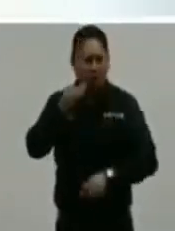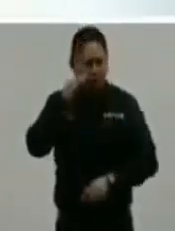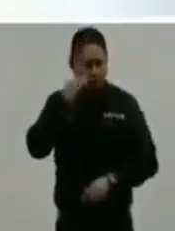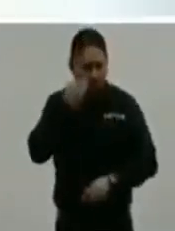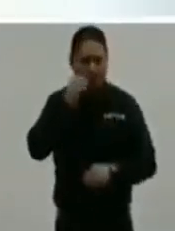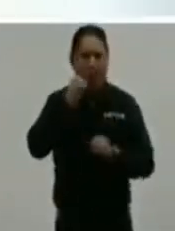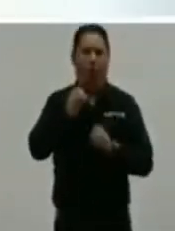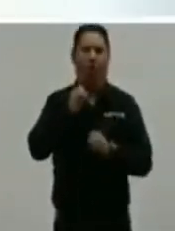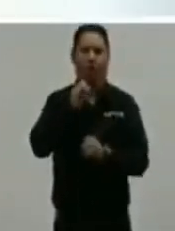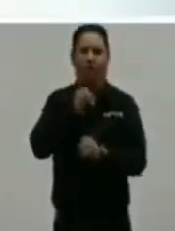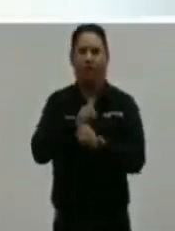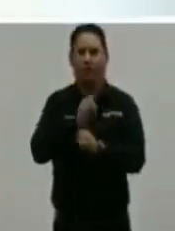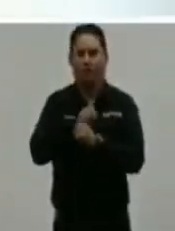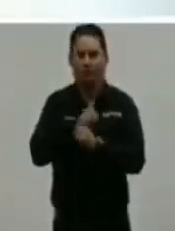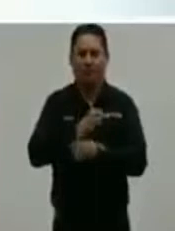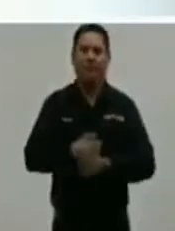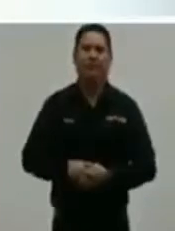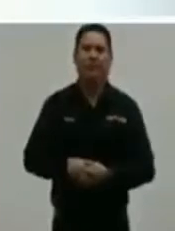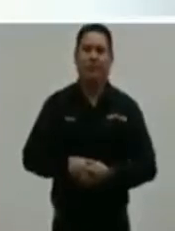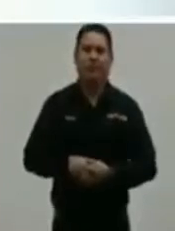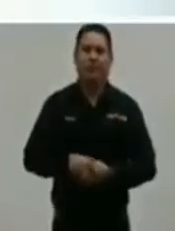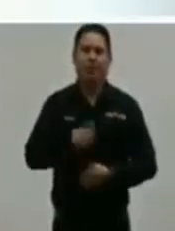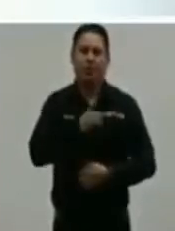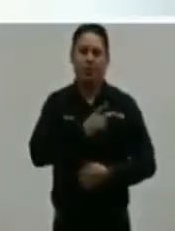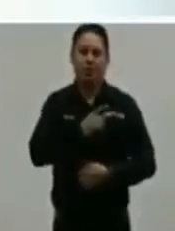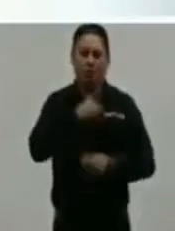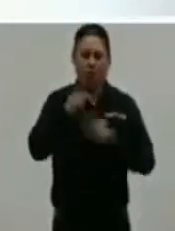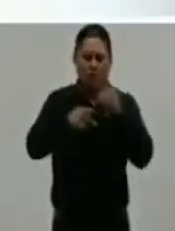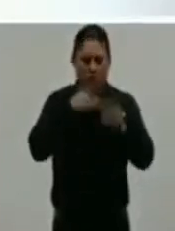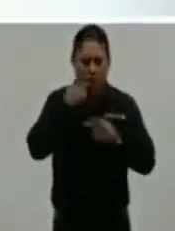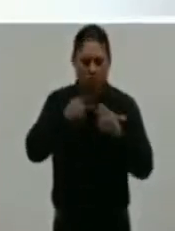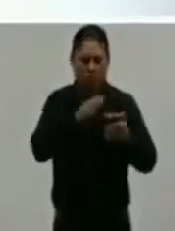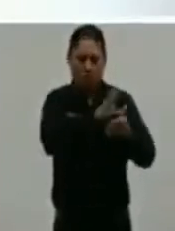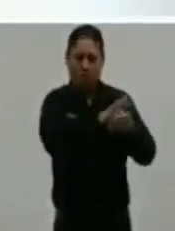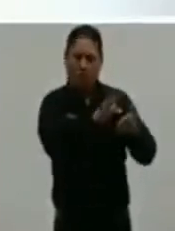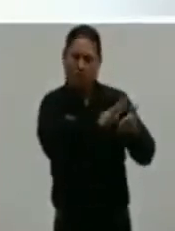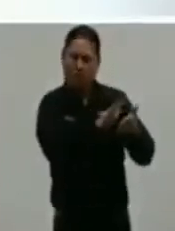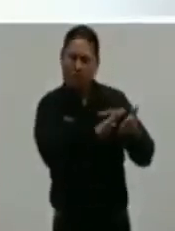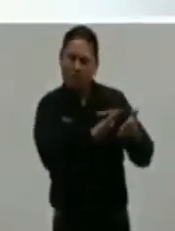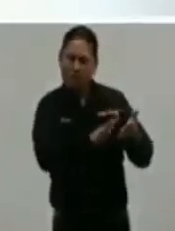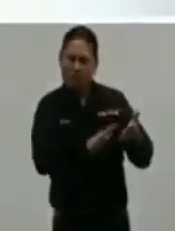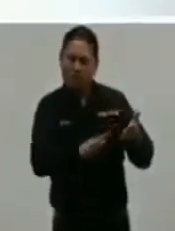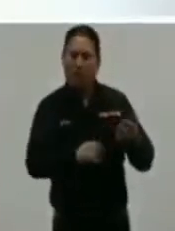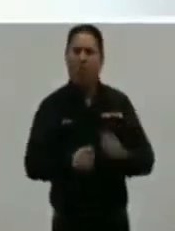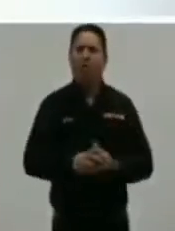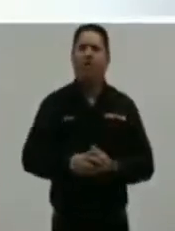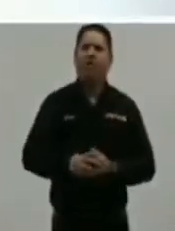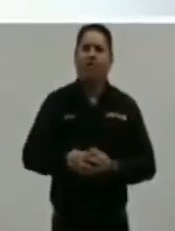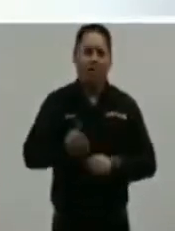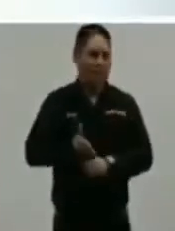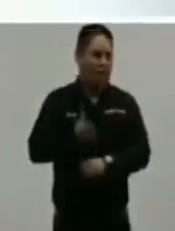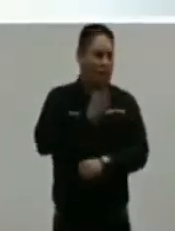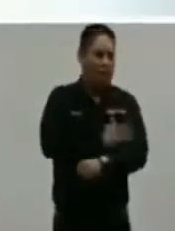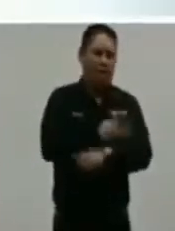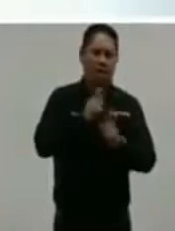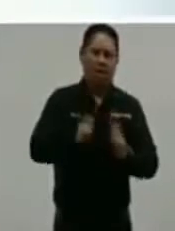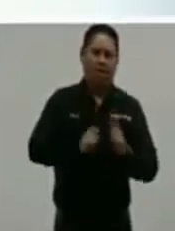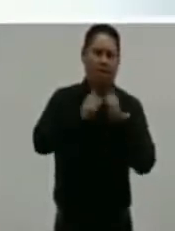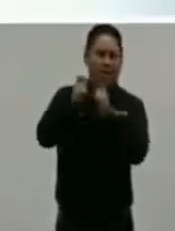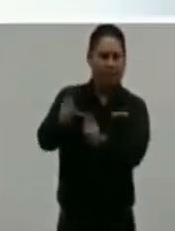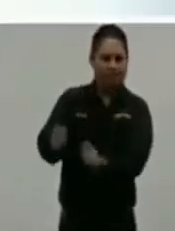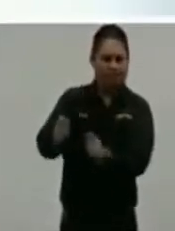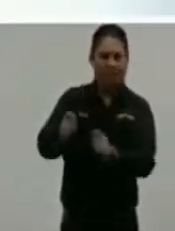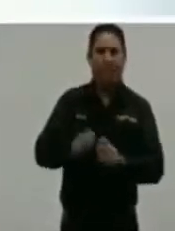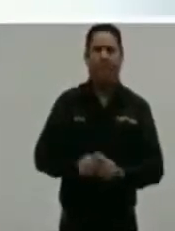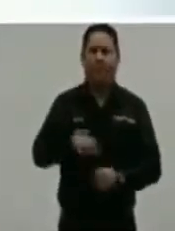plataformas. Quiero hacer un comentario en la lectura de la iniciativa que nos enviaron en días pasados.